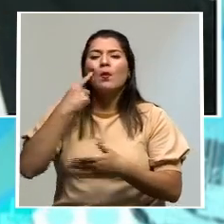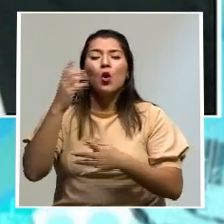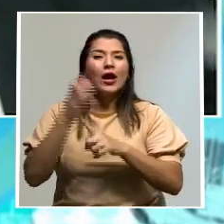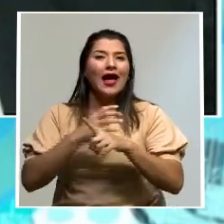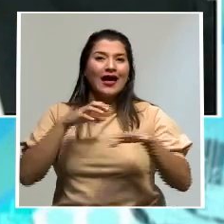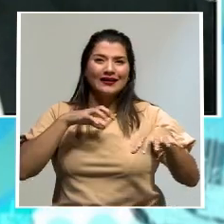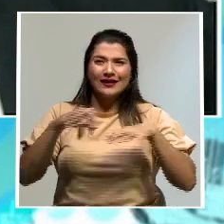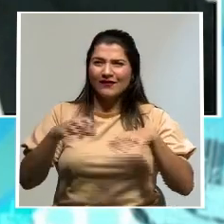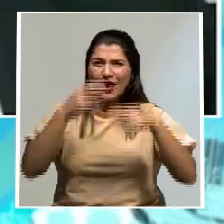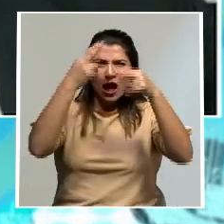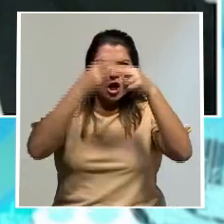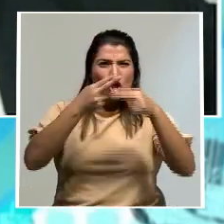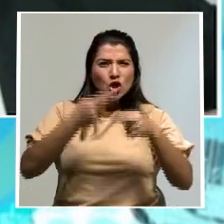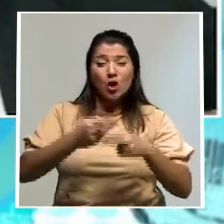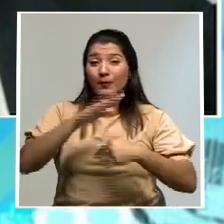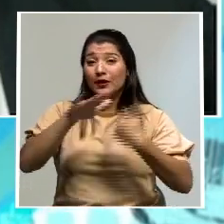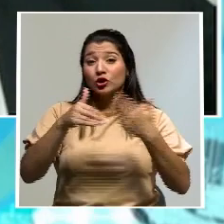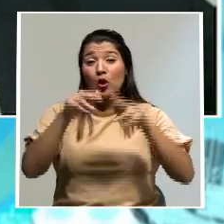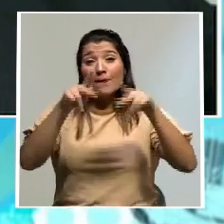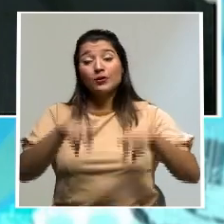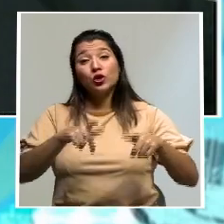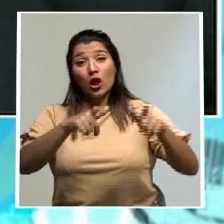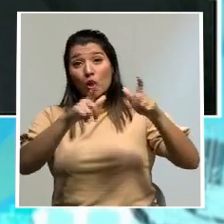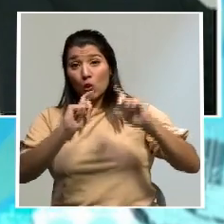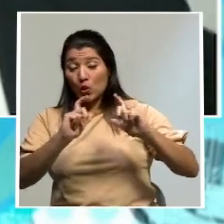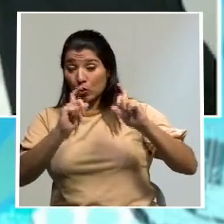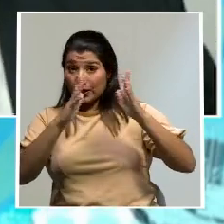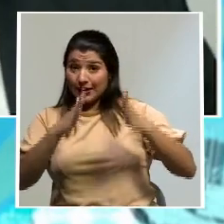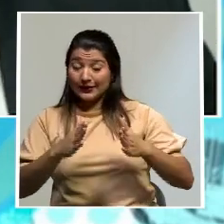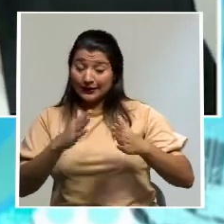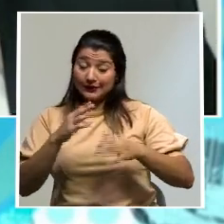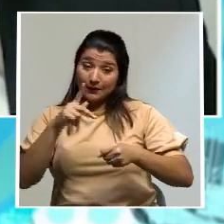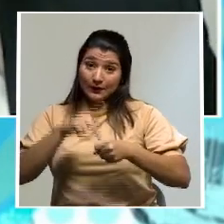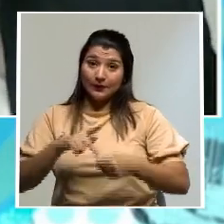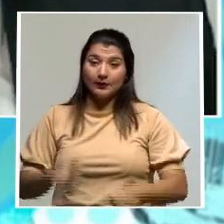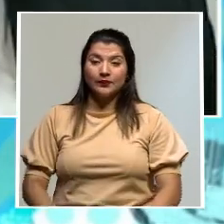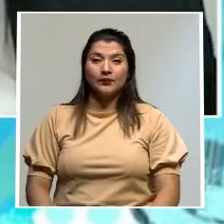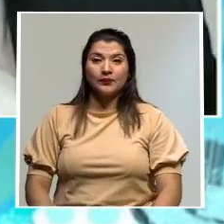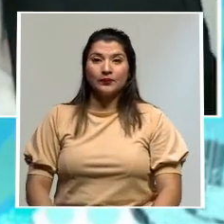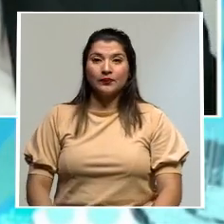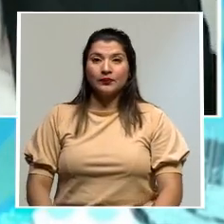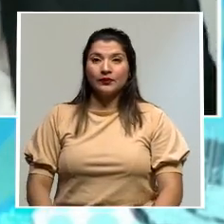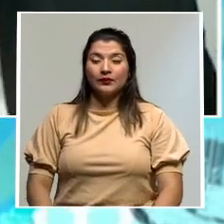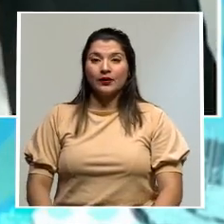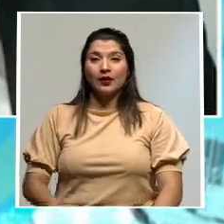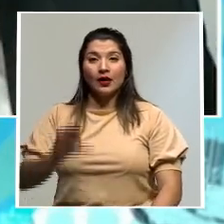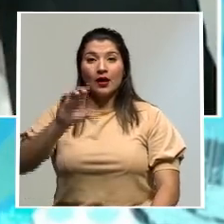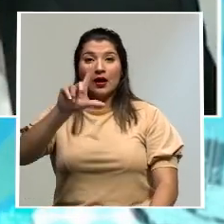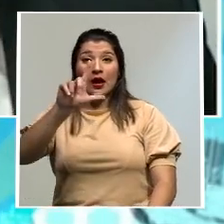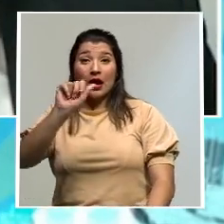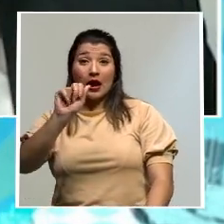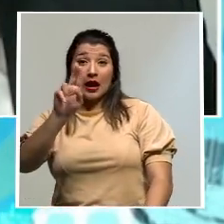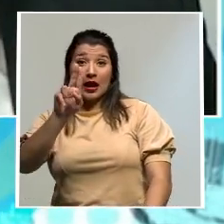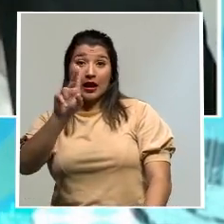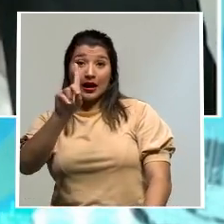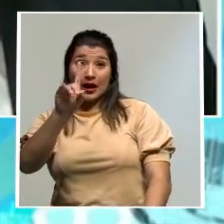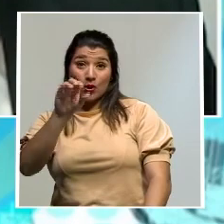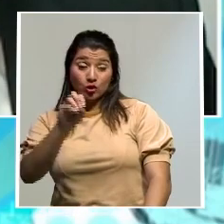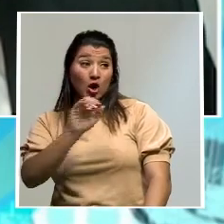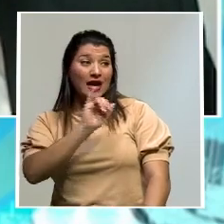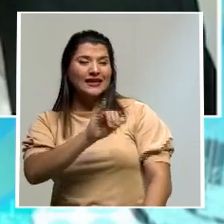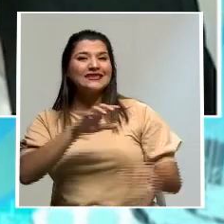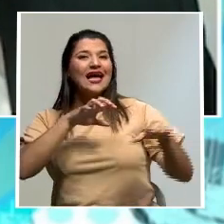nombres de todos los donantes que participaron en el proceso. Don Claudio, esta elección es abierta y